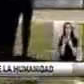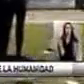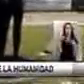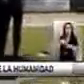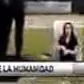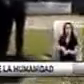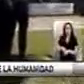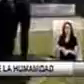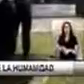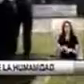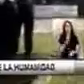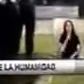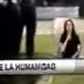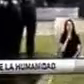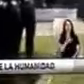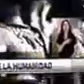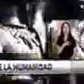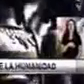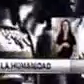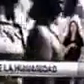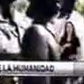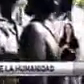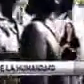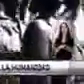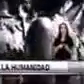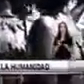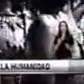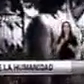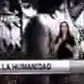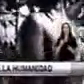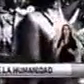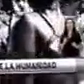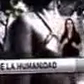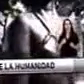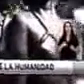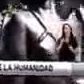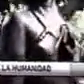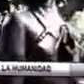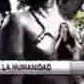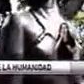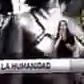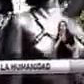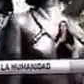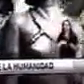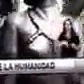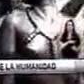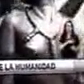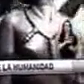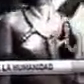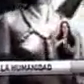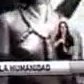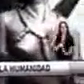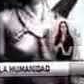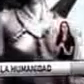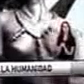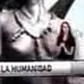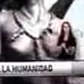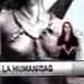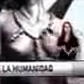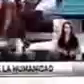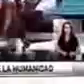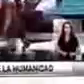origen taíno, que es de origen arahuaco, del origen africano y del origen español. De ahí es que nace esa mezcla,